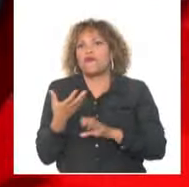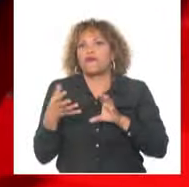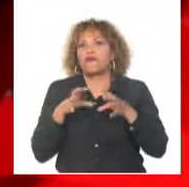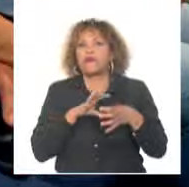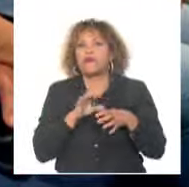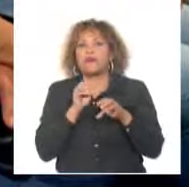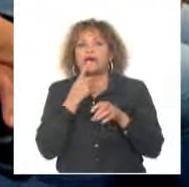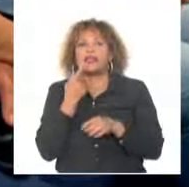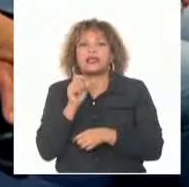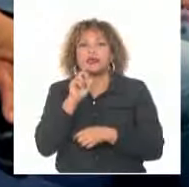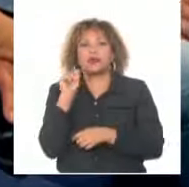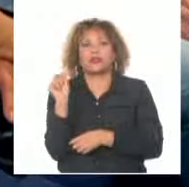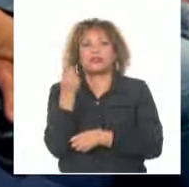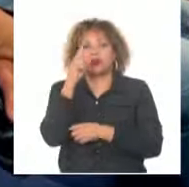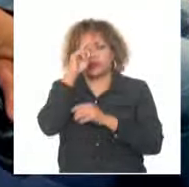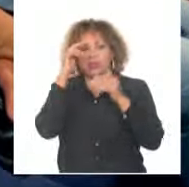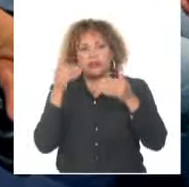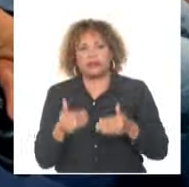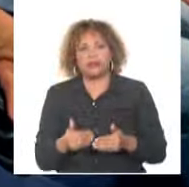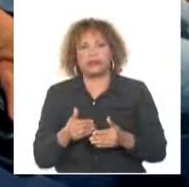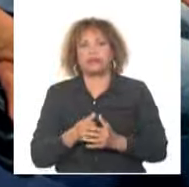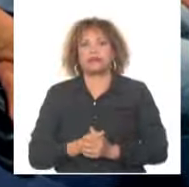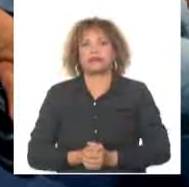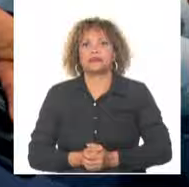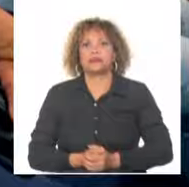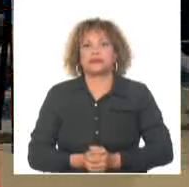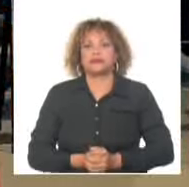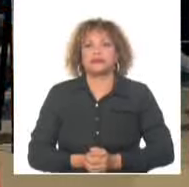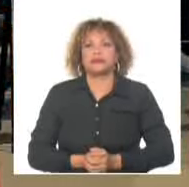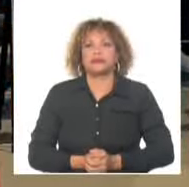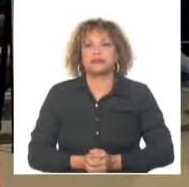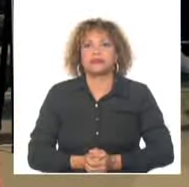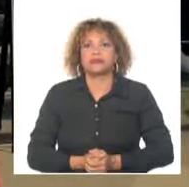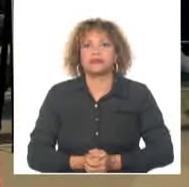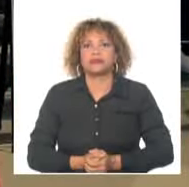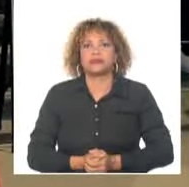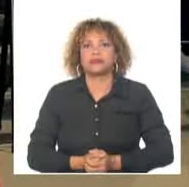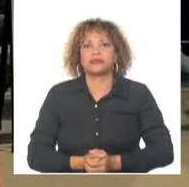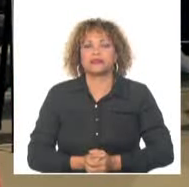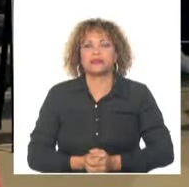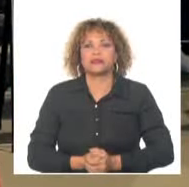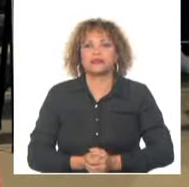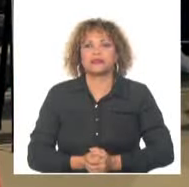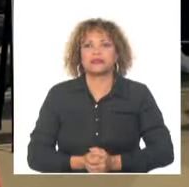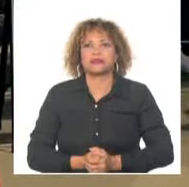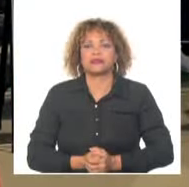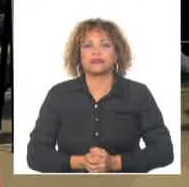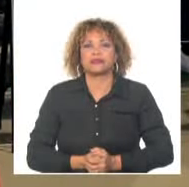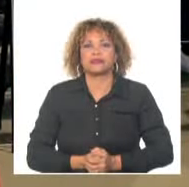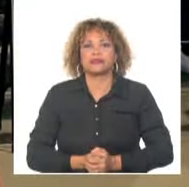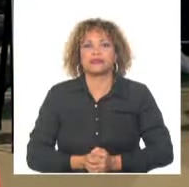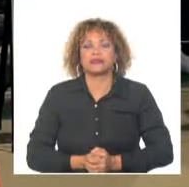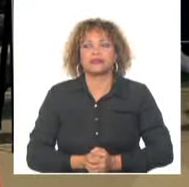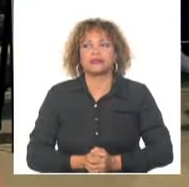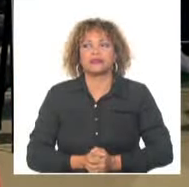sola salud. Desde Francia reportamos Valia Martínez San y un equipo de Cuba Visión Internacional para el canal cubano de noticias.